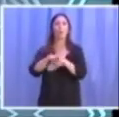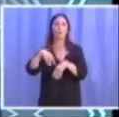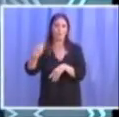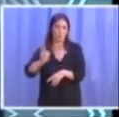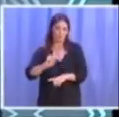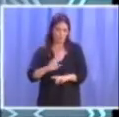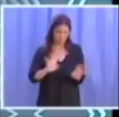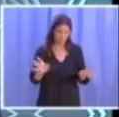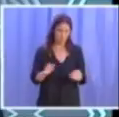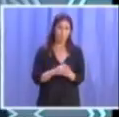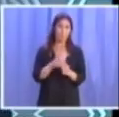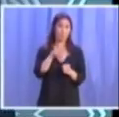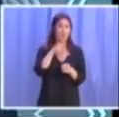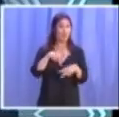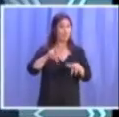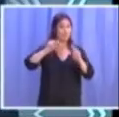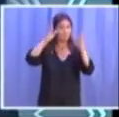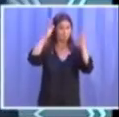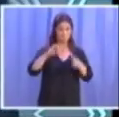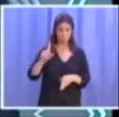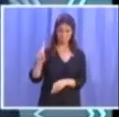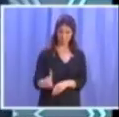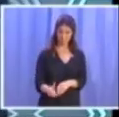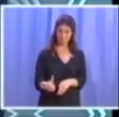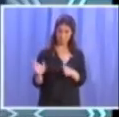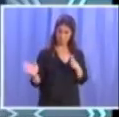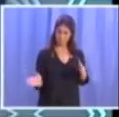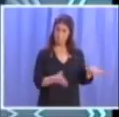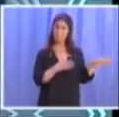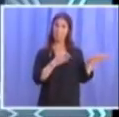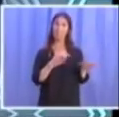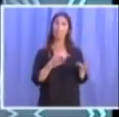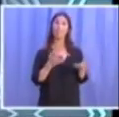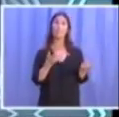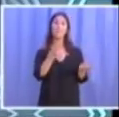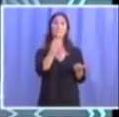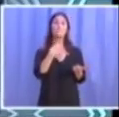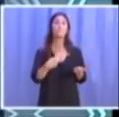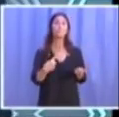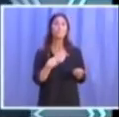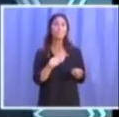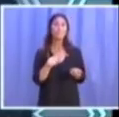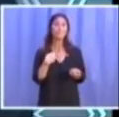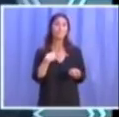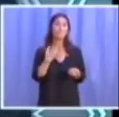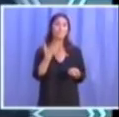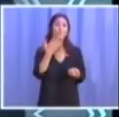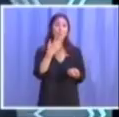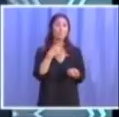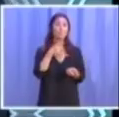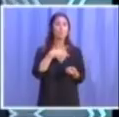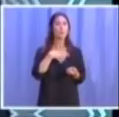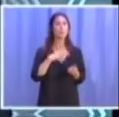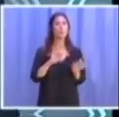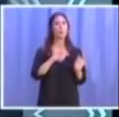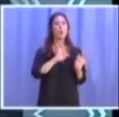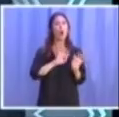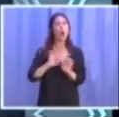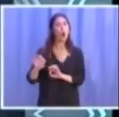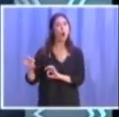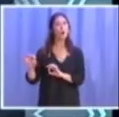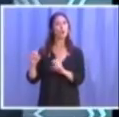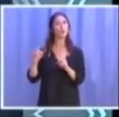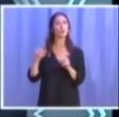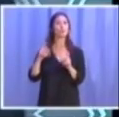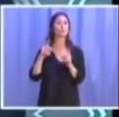pasapalabra. Terminamos este primer bloque. Pueden, como han hecho ya, y me gusta que lo hagan, pueden de forma ordenada y breve,